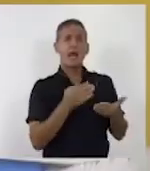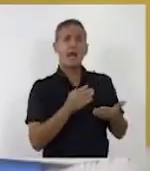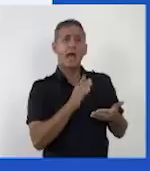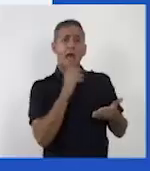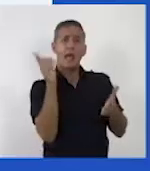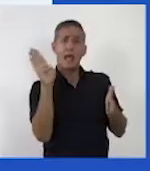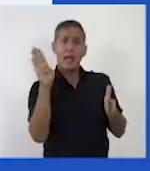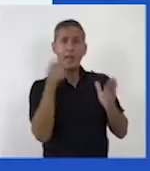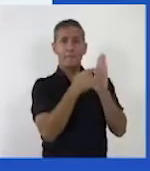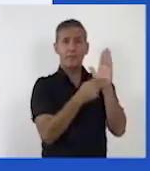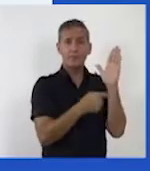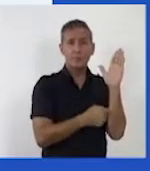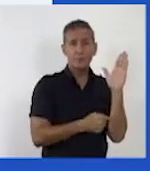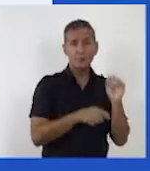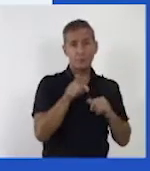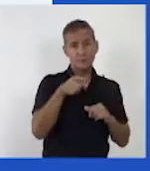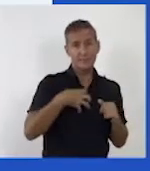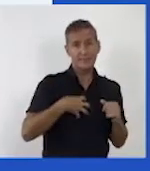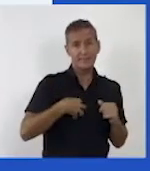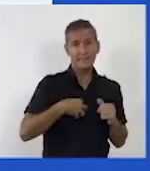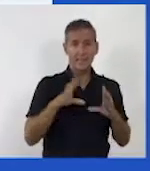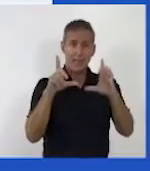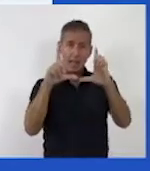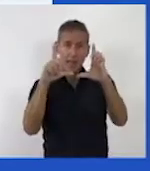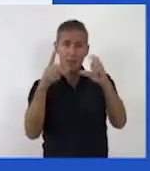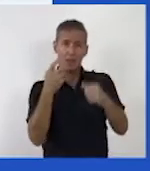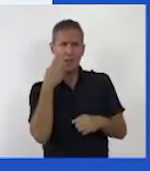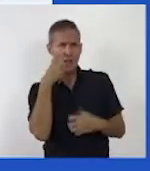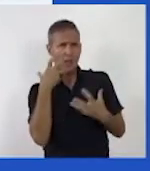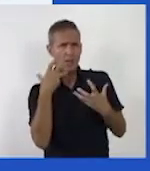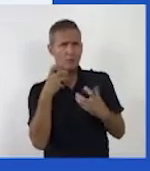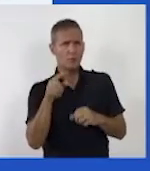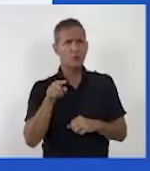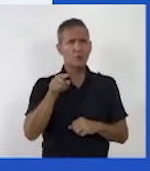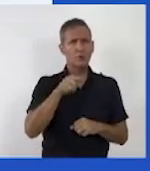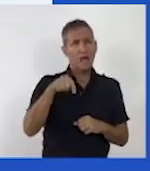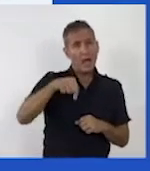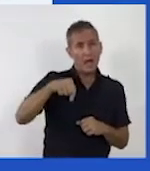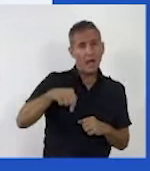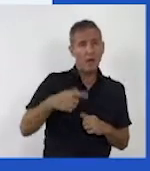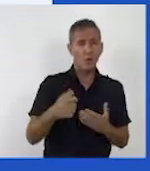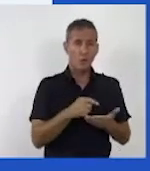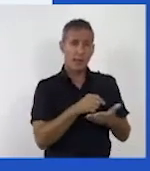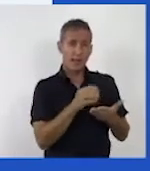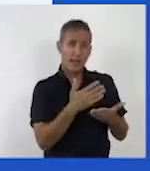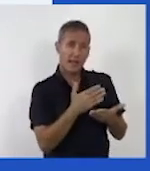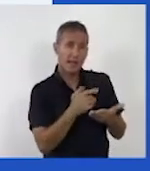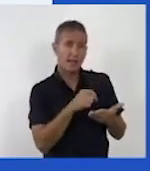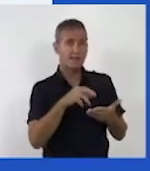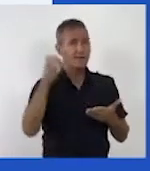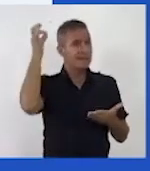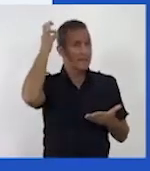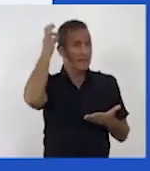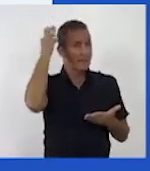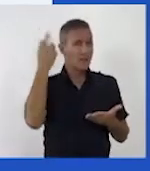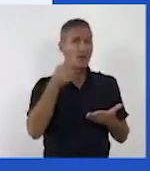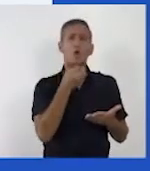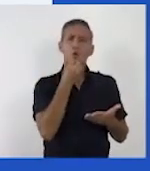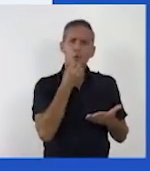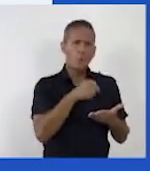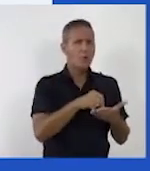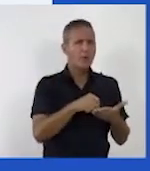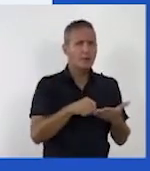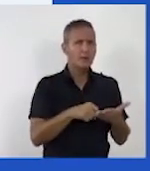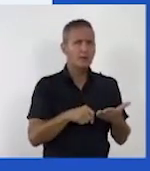disposición bueno pues en pantalla y si me interesa que en este momento en su libreta de lengua española puedan